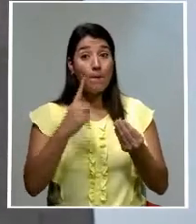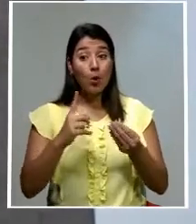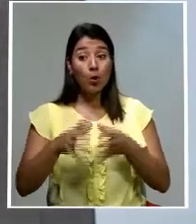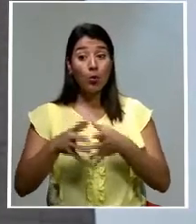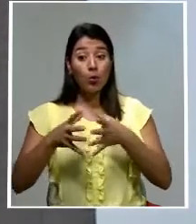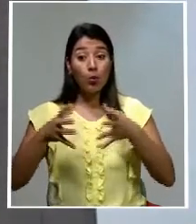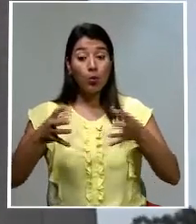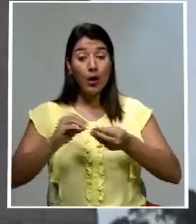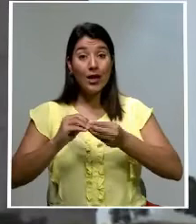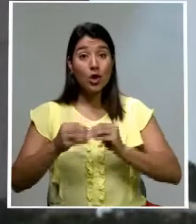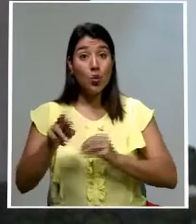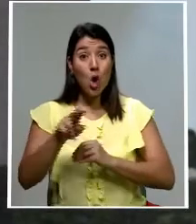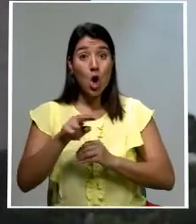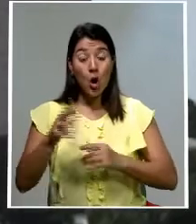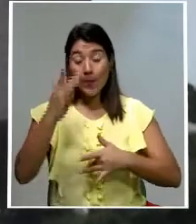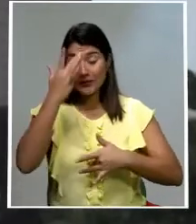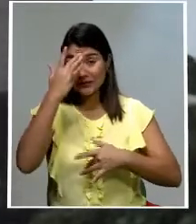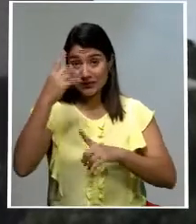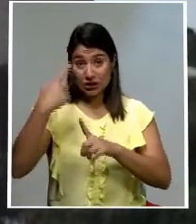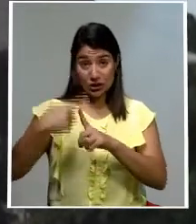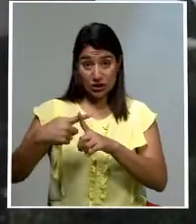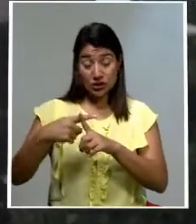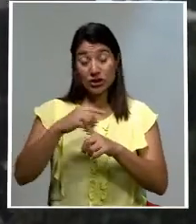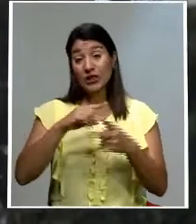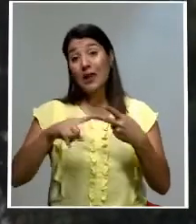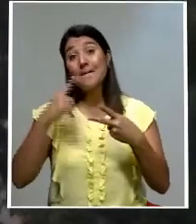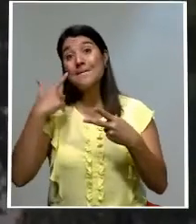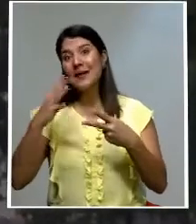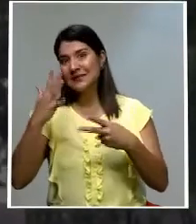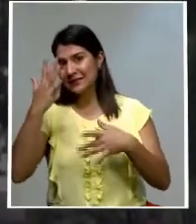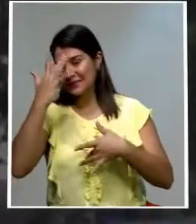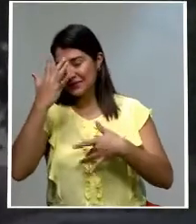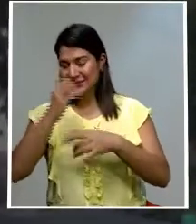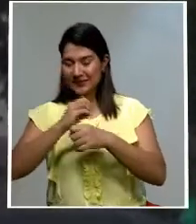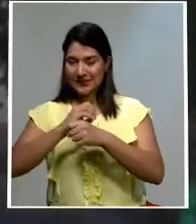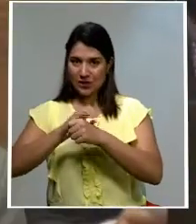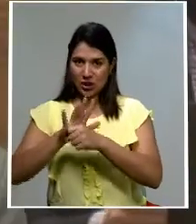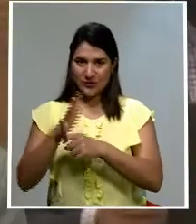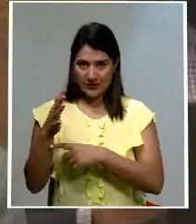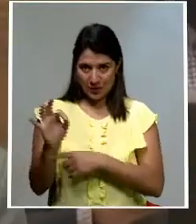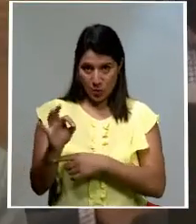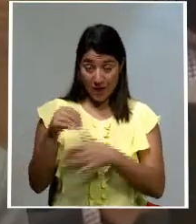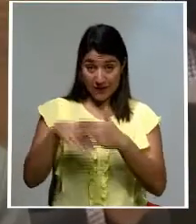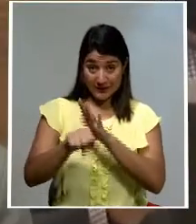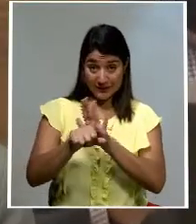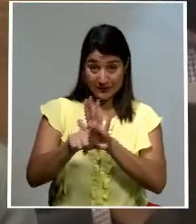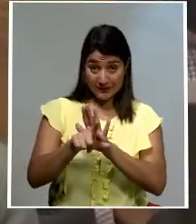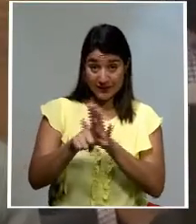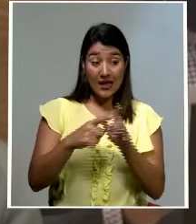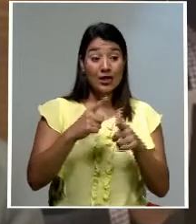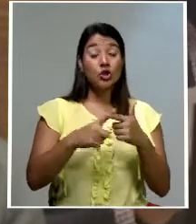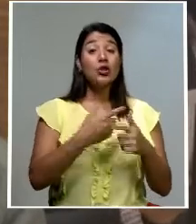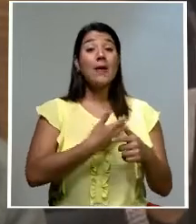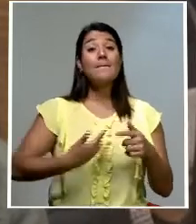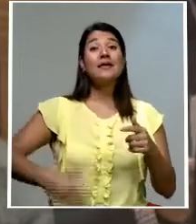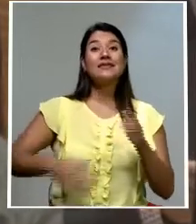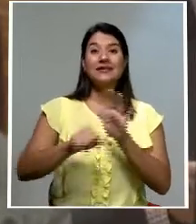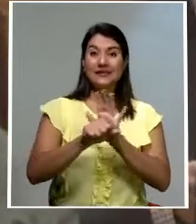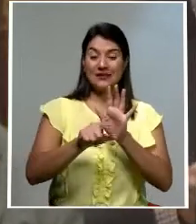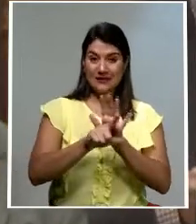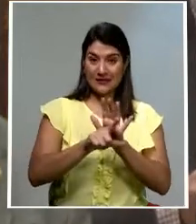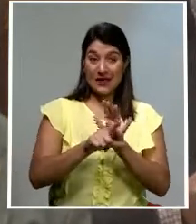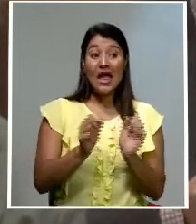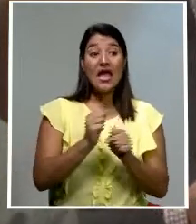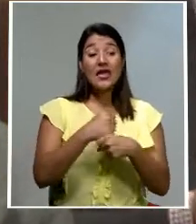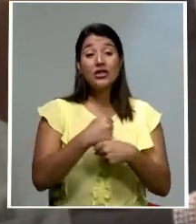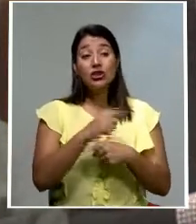casos positivos y sospechosos de COVID-19 en la Asamblea Legislativa, el presidente del primer poder de la República realizó